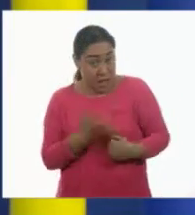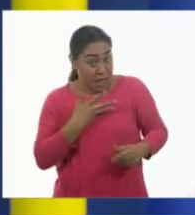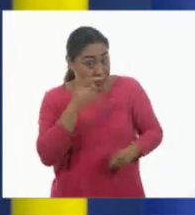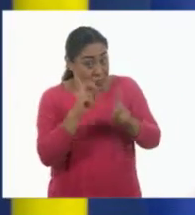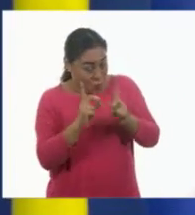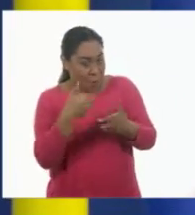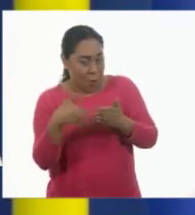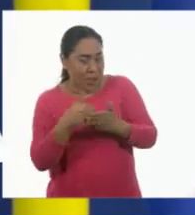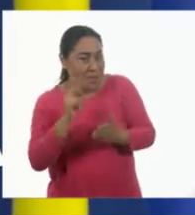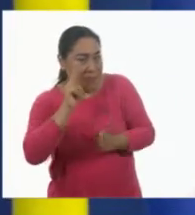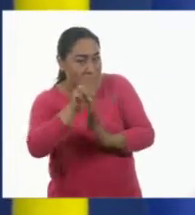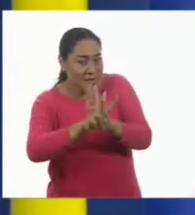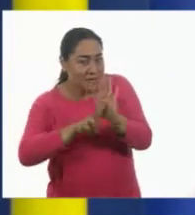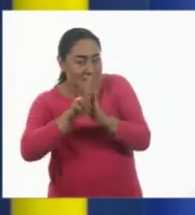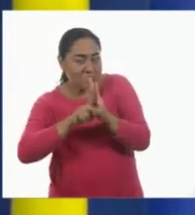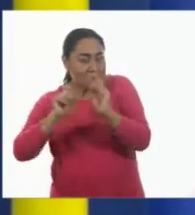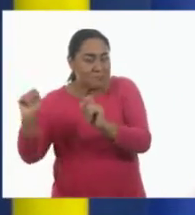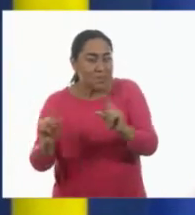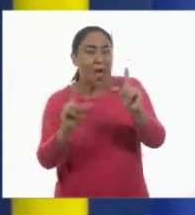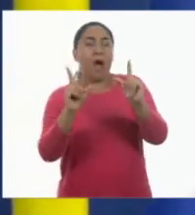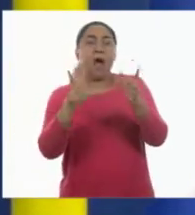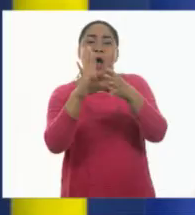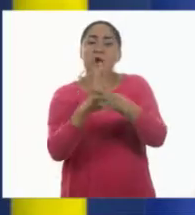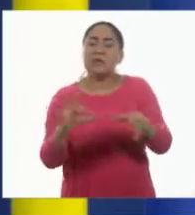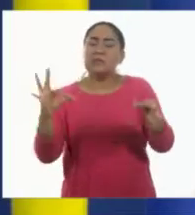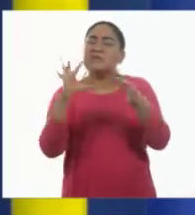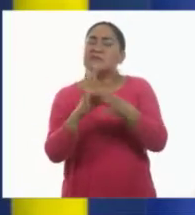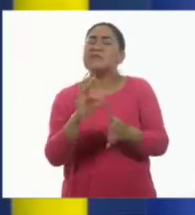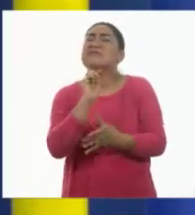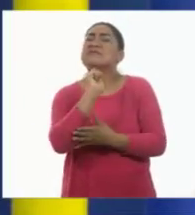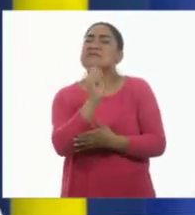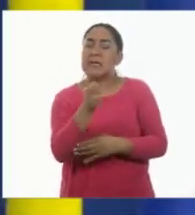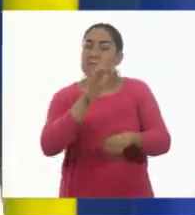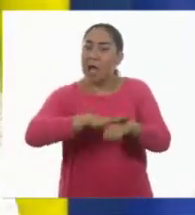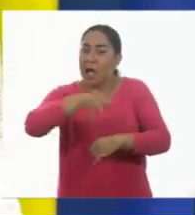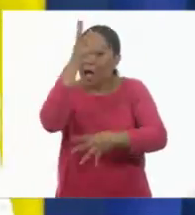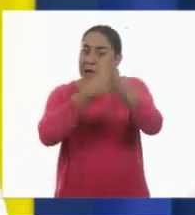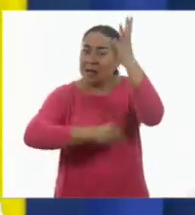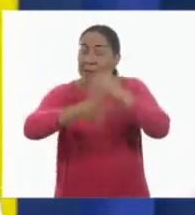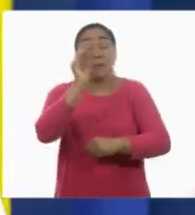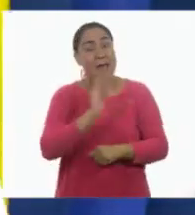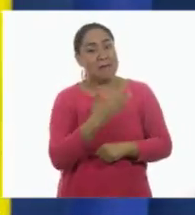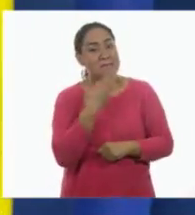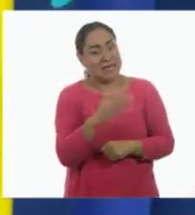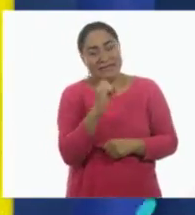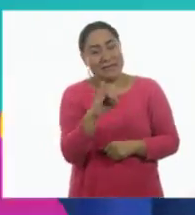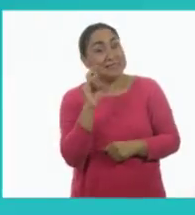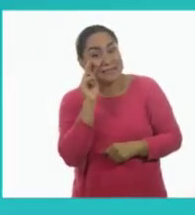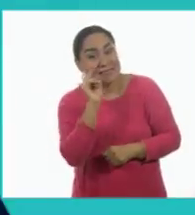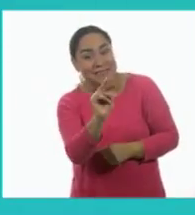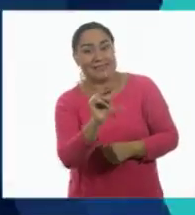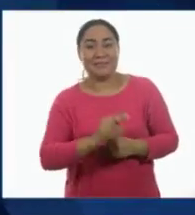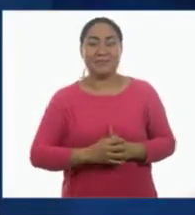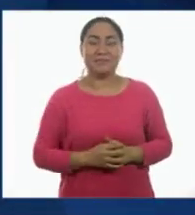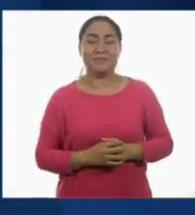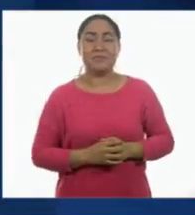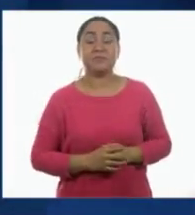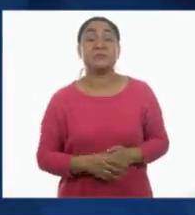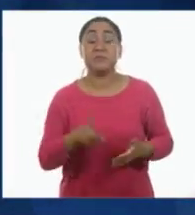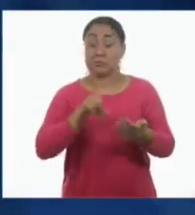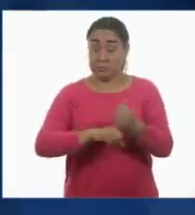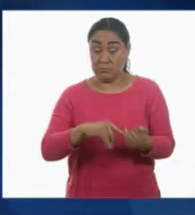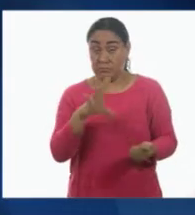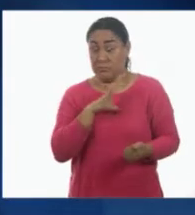y todos aprendemos mucho de lo que nos digan en esta cápsula? Perfecto, vamos a ella. Vamos a ella, sí.